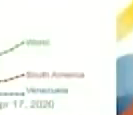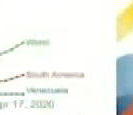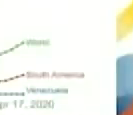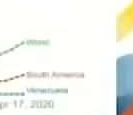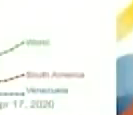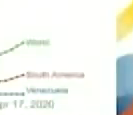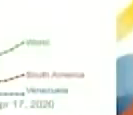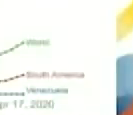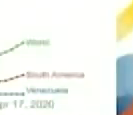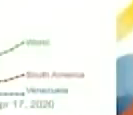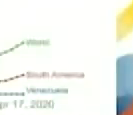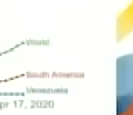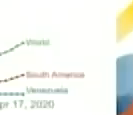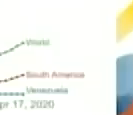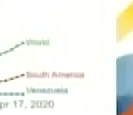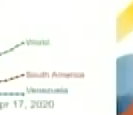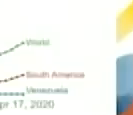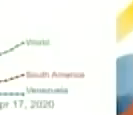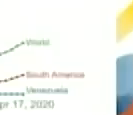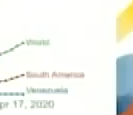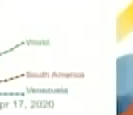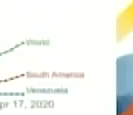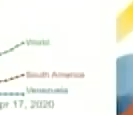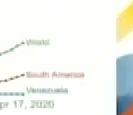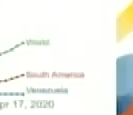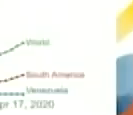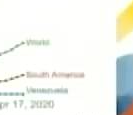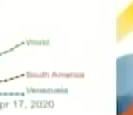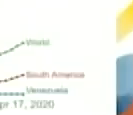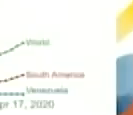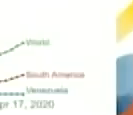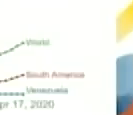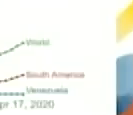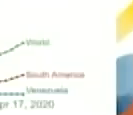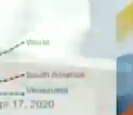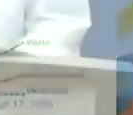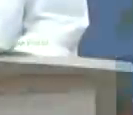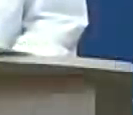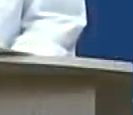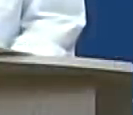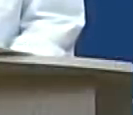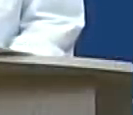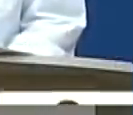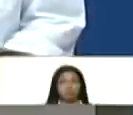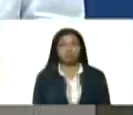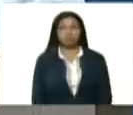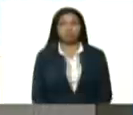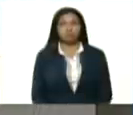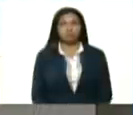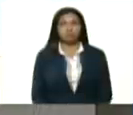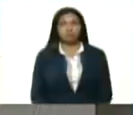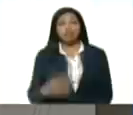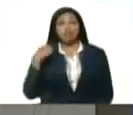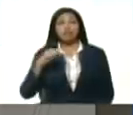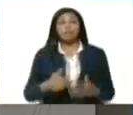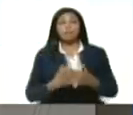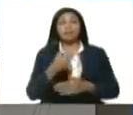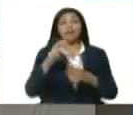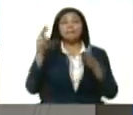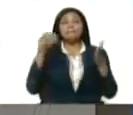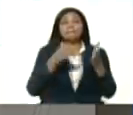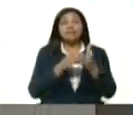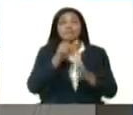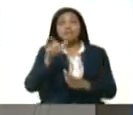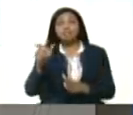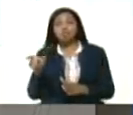Afortunadamente, a estas alturas estaríamos contando con más de 1000 personas fallecidas